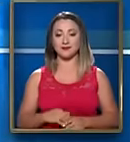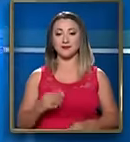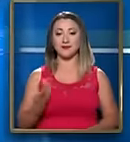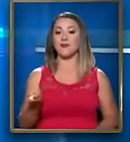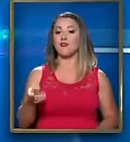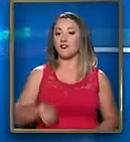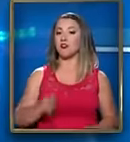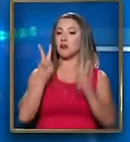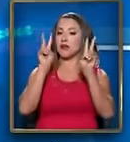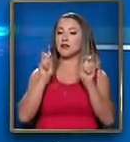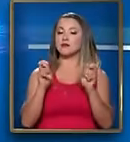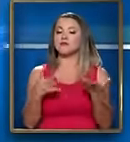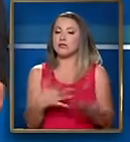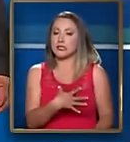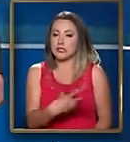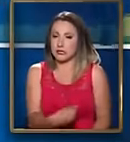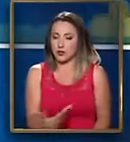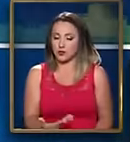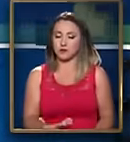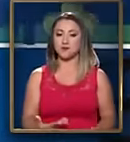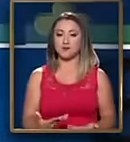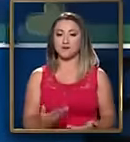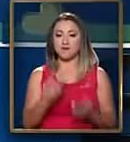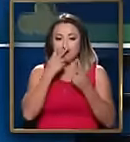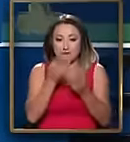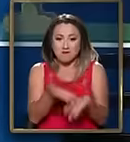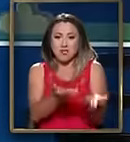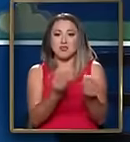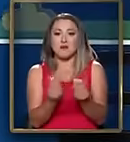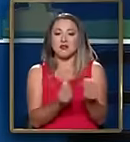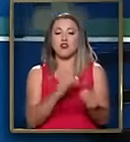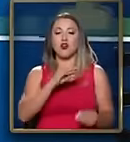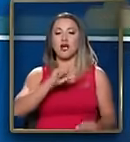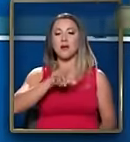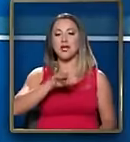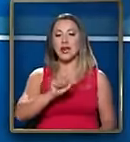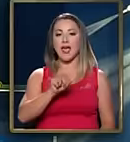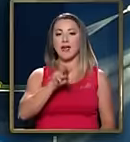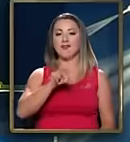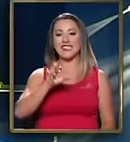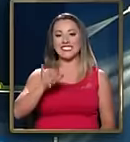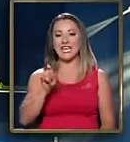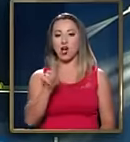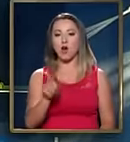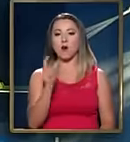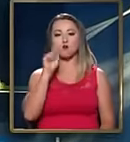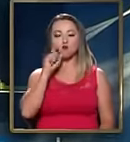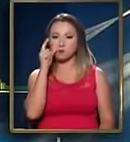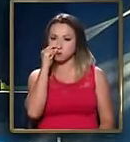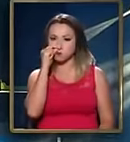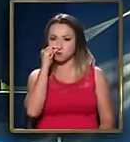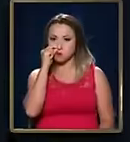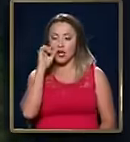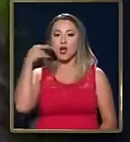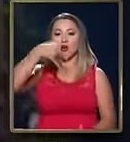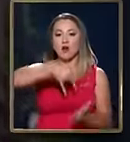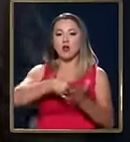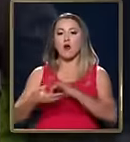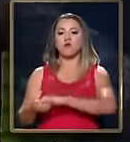Volviendo al tema de los hijos, miren lo que pasó con Camila Vallejo, que cuando lleva a su hija al Congreso, todos pusieron el grito en el